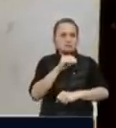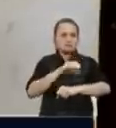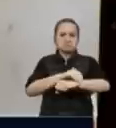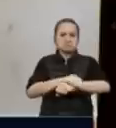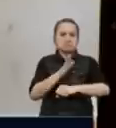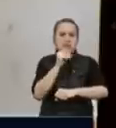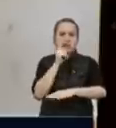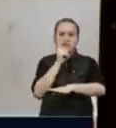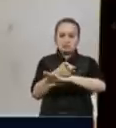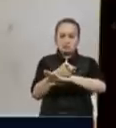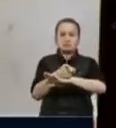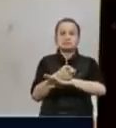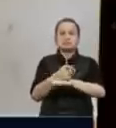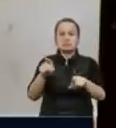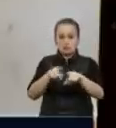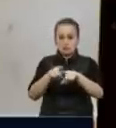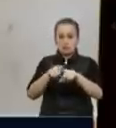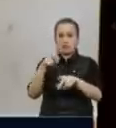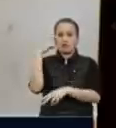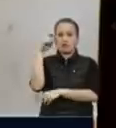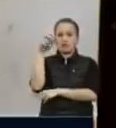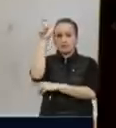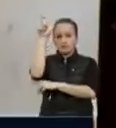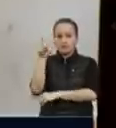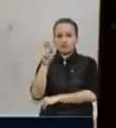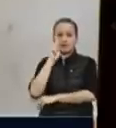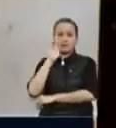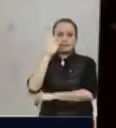Y esto lo ha dicho también el fiscal general de la Nación.